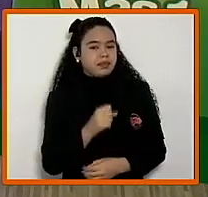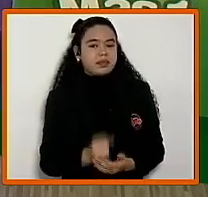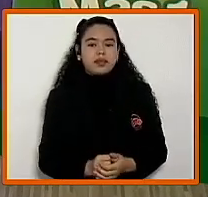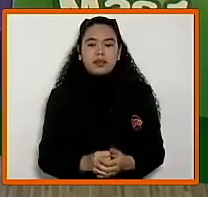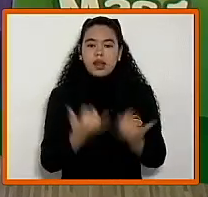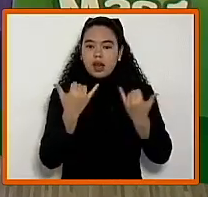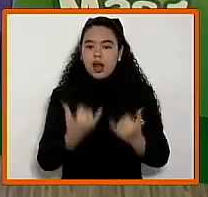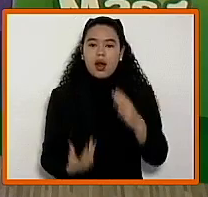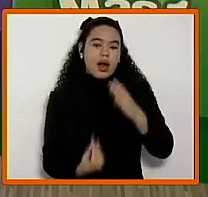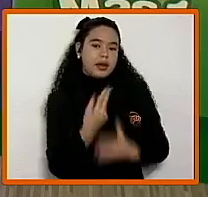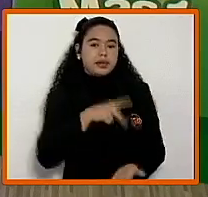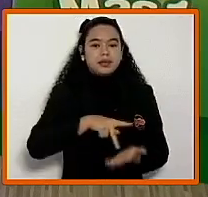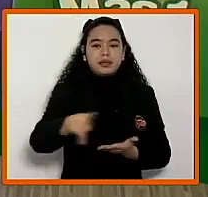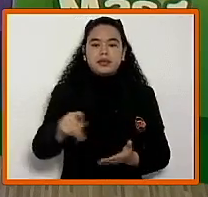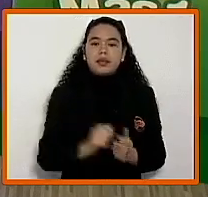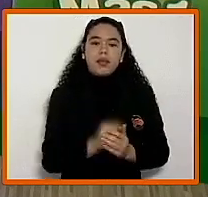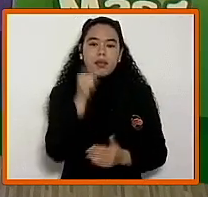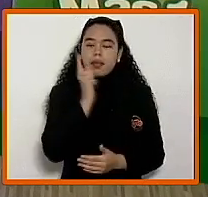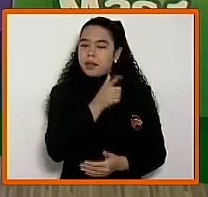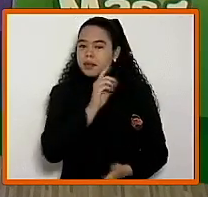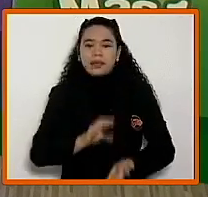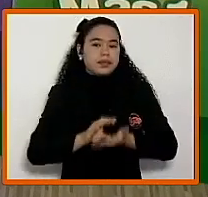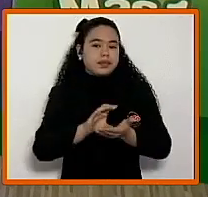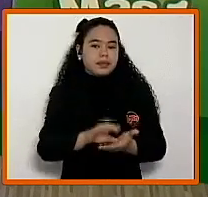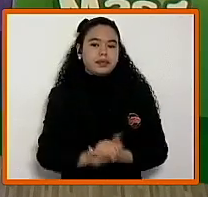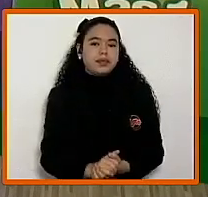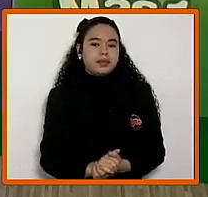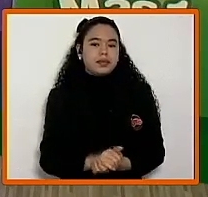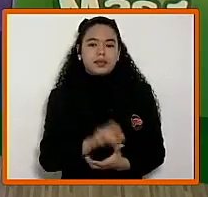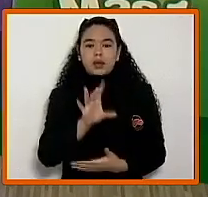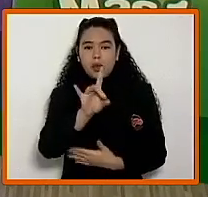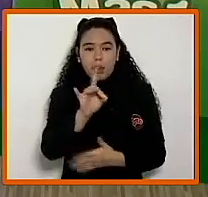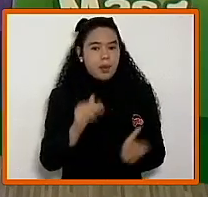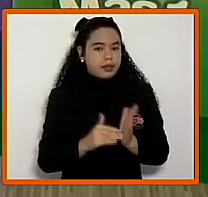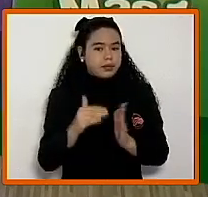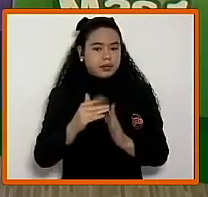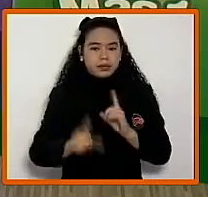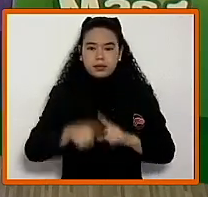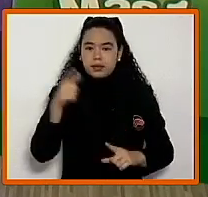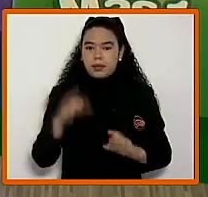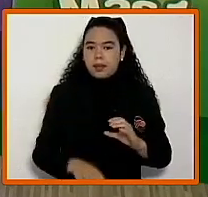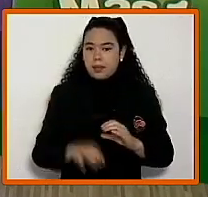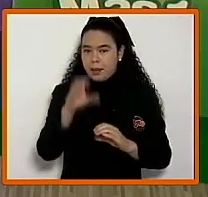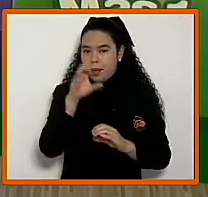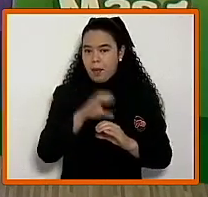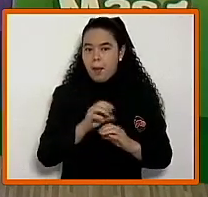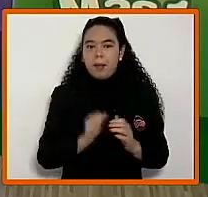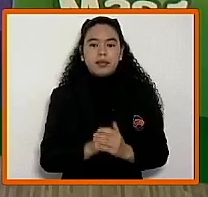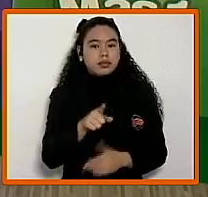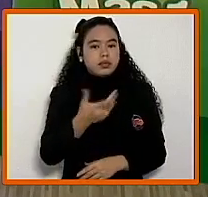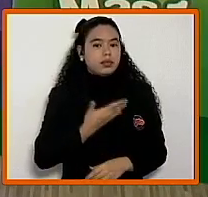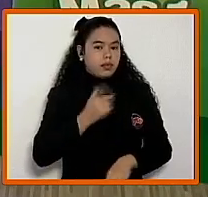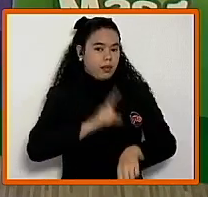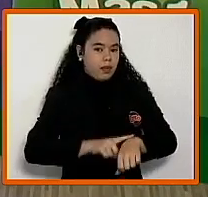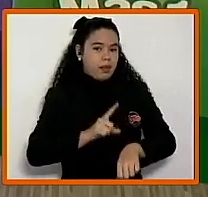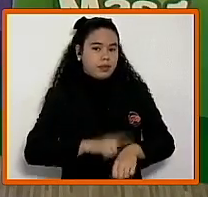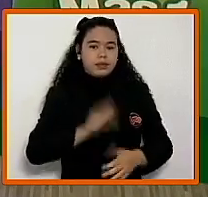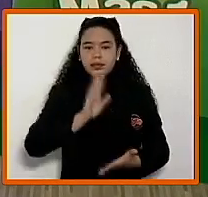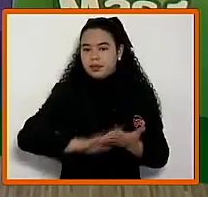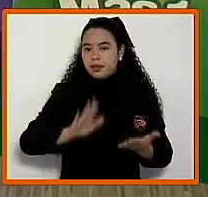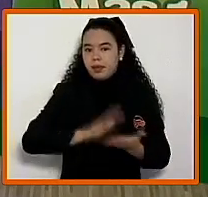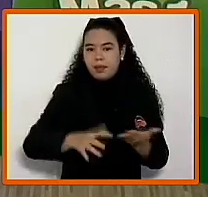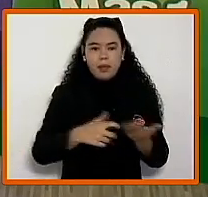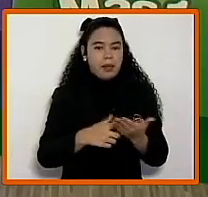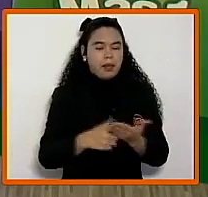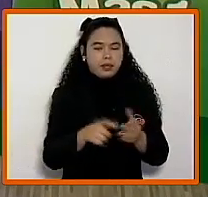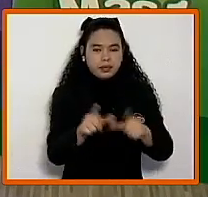cual, nuestro nuevo monto de nuestro Loto Super Premio está en 8 millones de lempiras con su jugada doble. Aún estás a tiempo de adquirir tus boletos